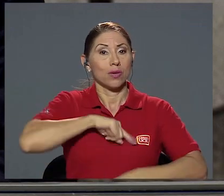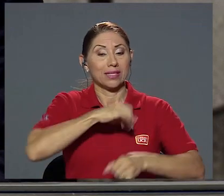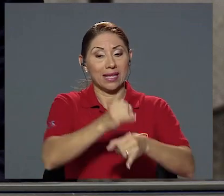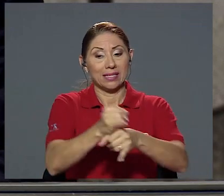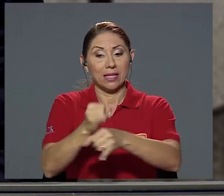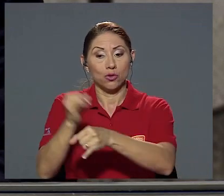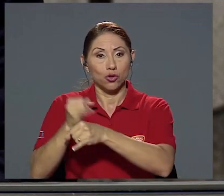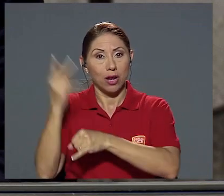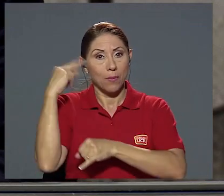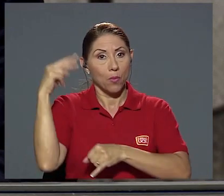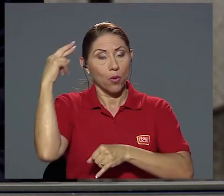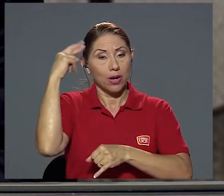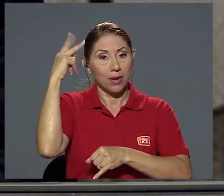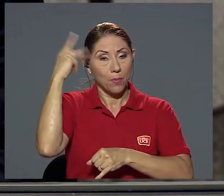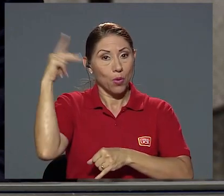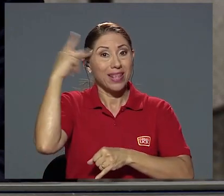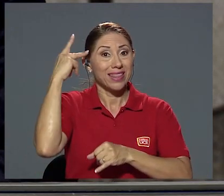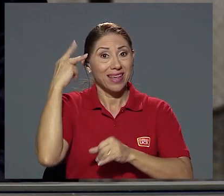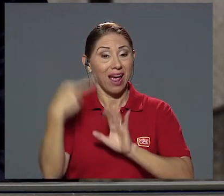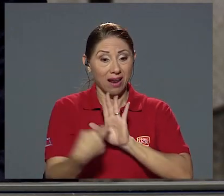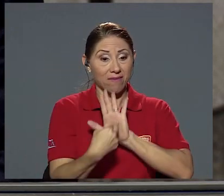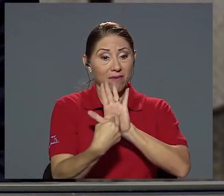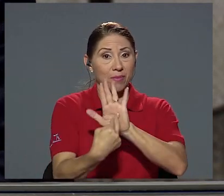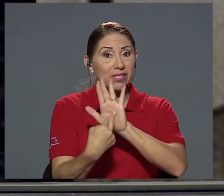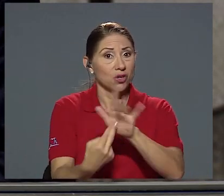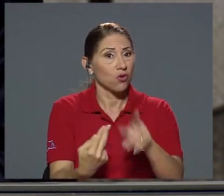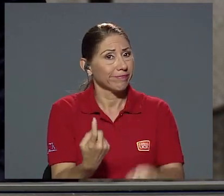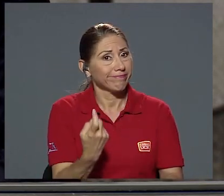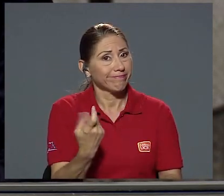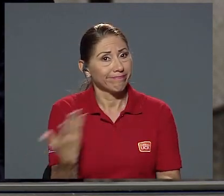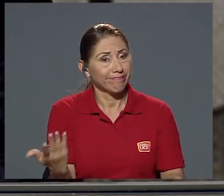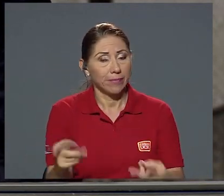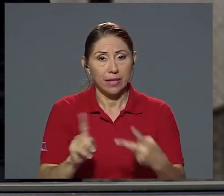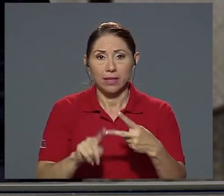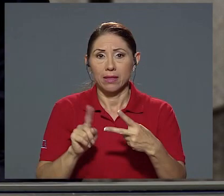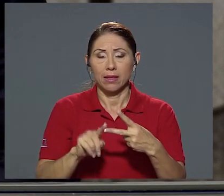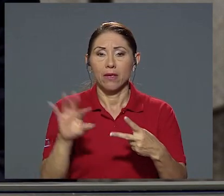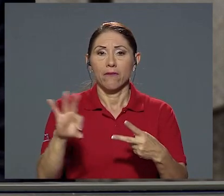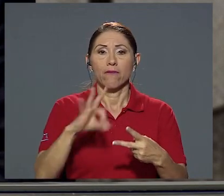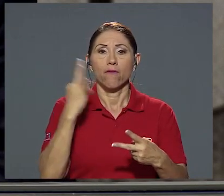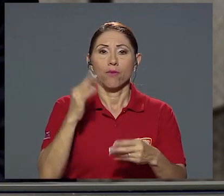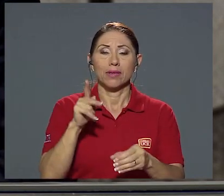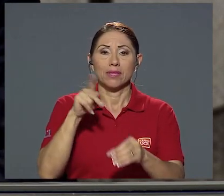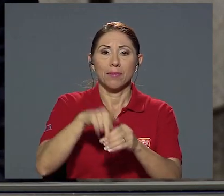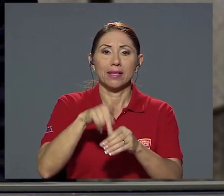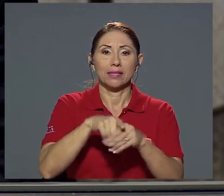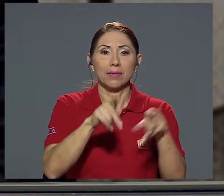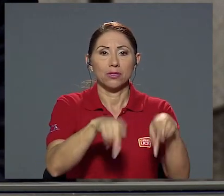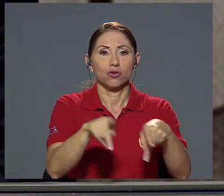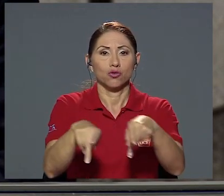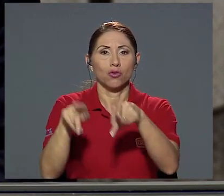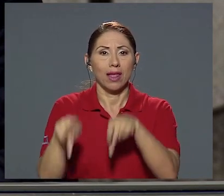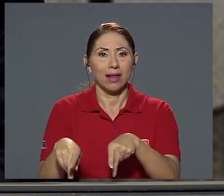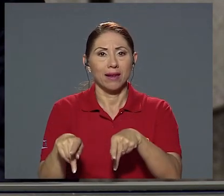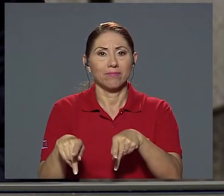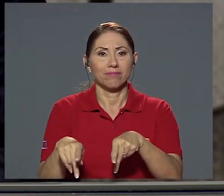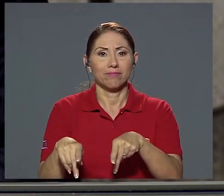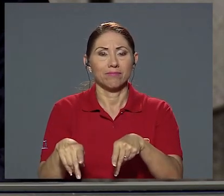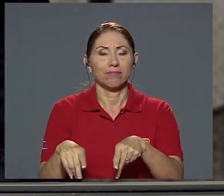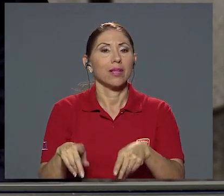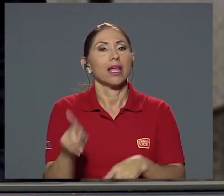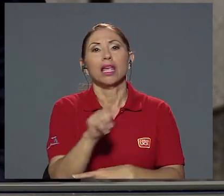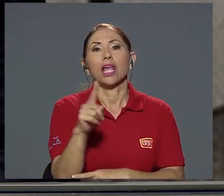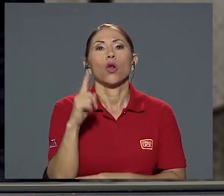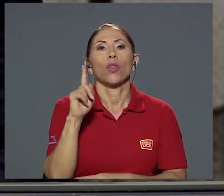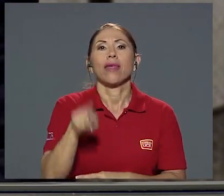de nuestra institucionalidad política queda debiendo, y también las formas de participación ciudadana que no deberían